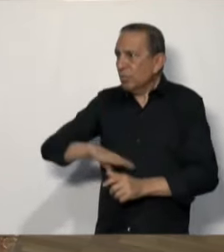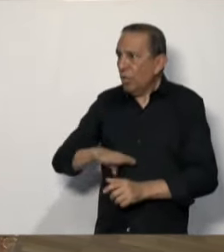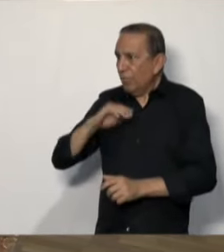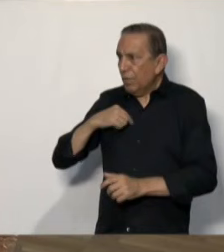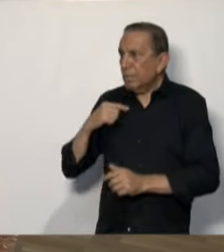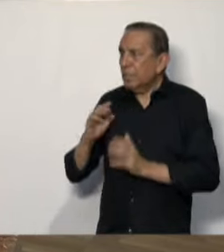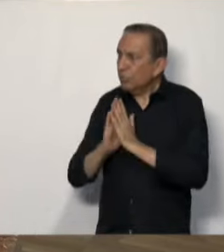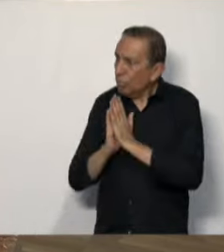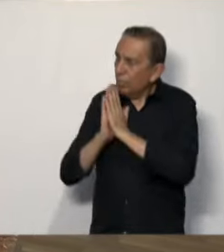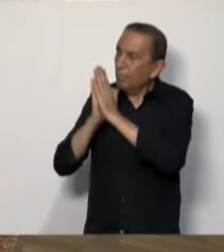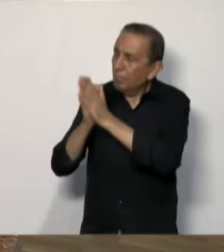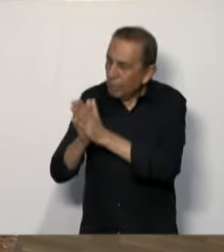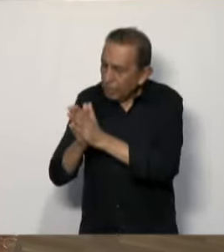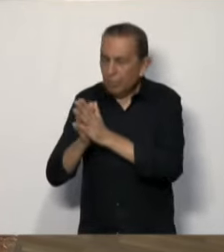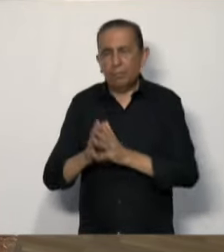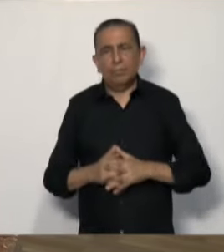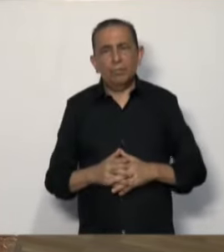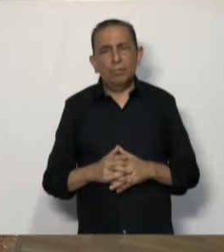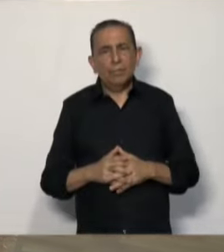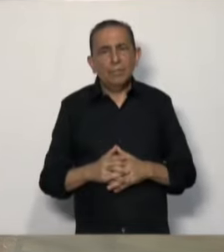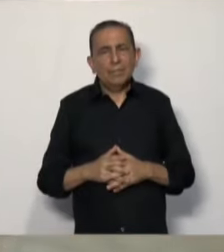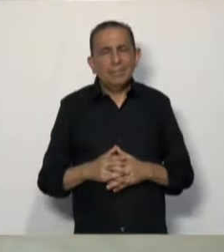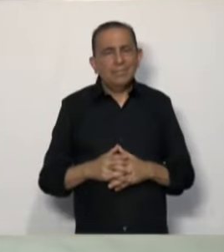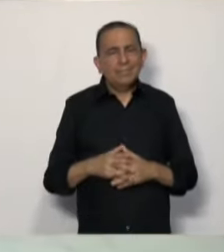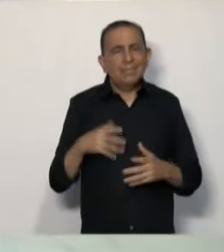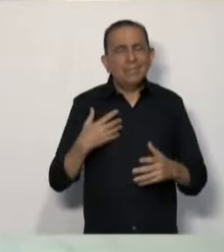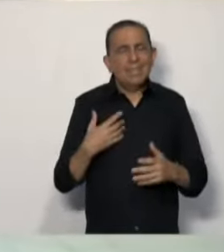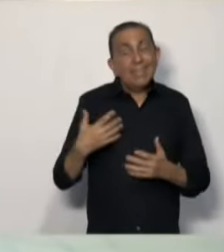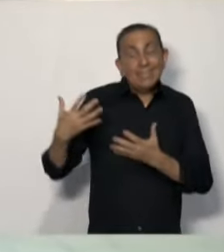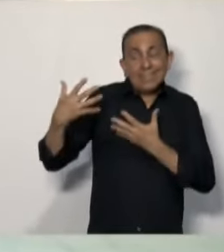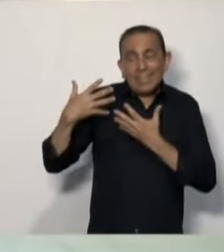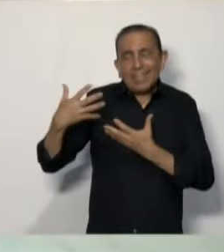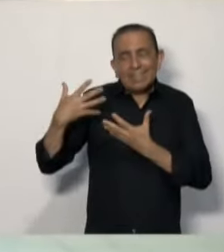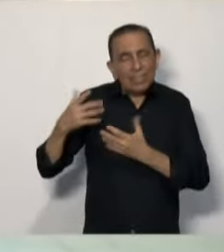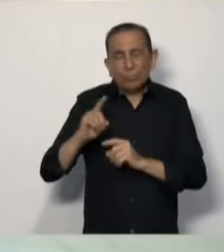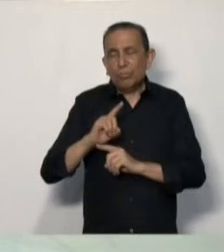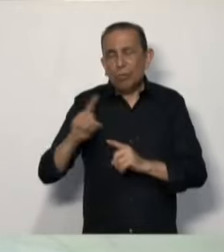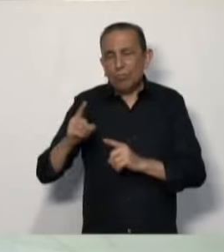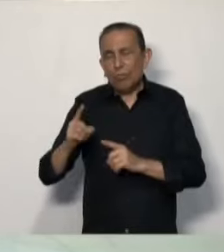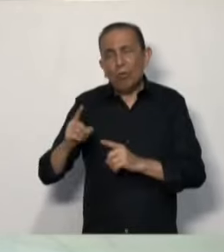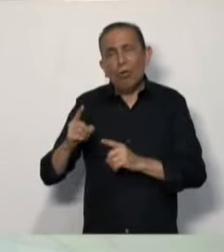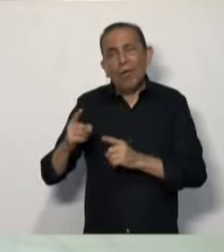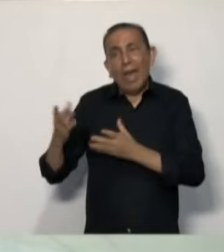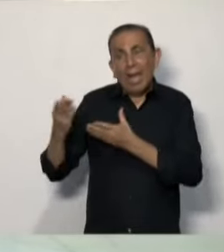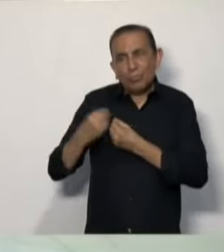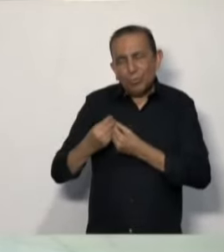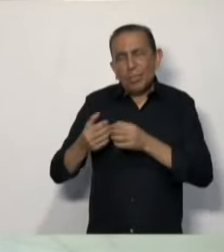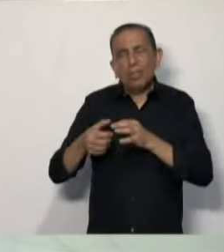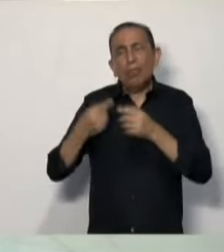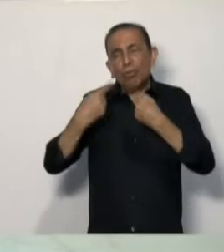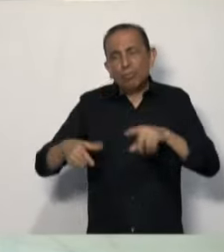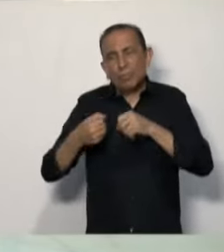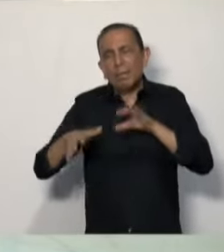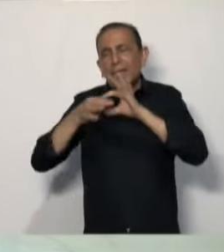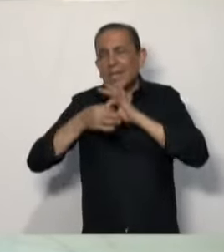nosotros perdonamos a los que nos ofenden. No nos dejes caer en la tentación y líbranos del mal.